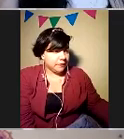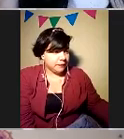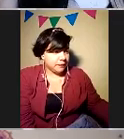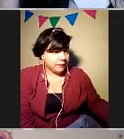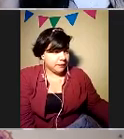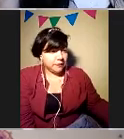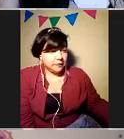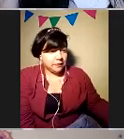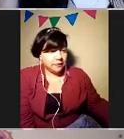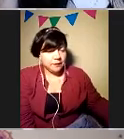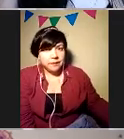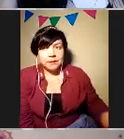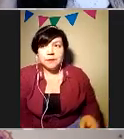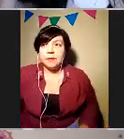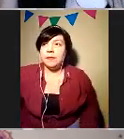otros